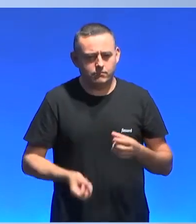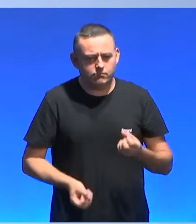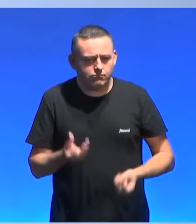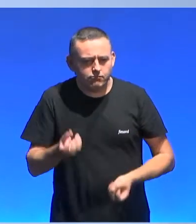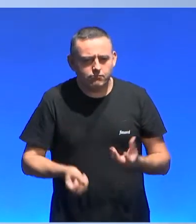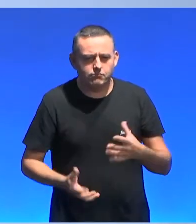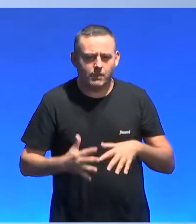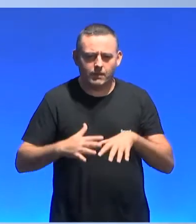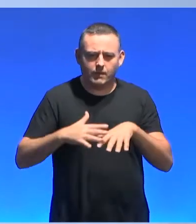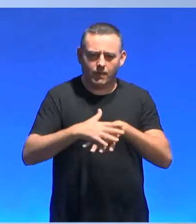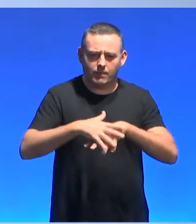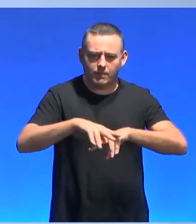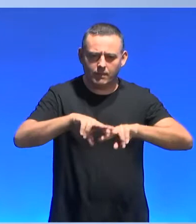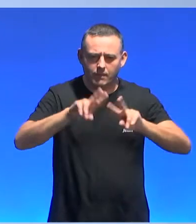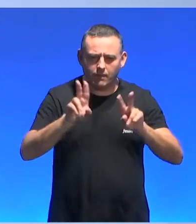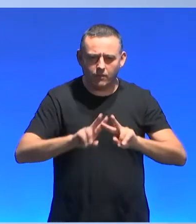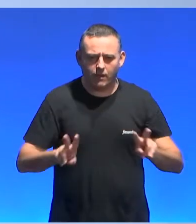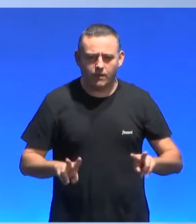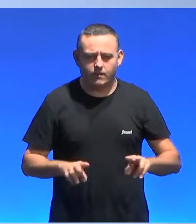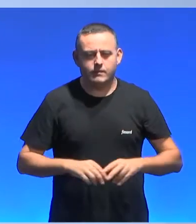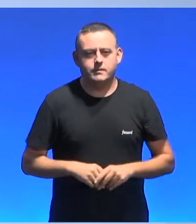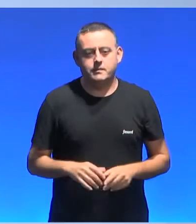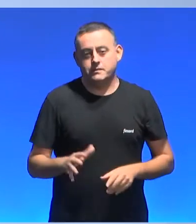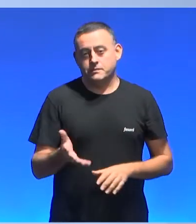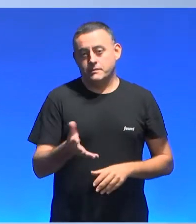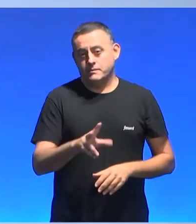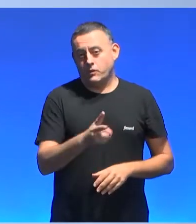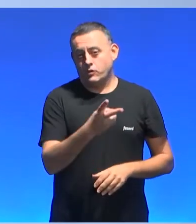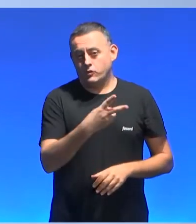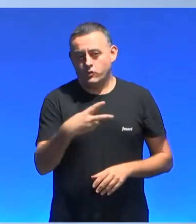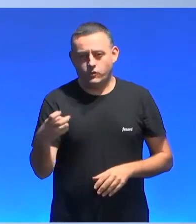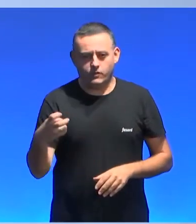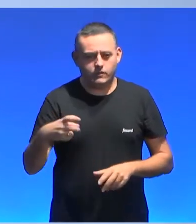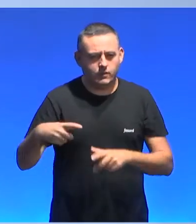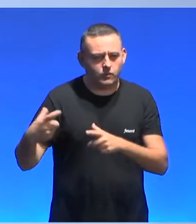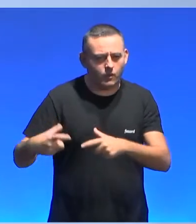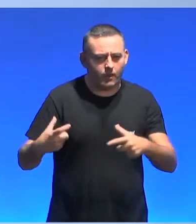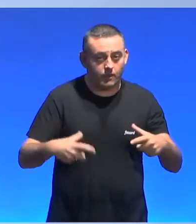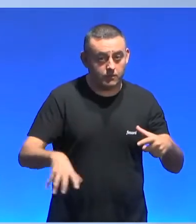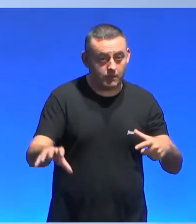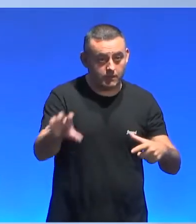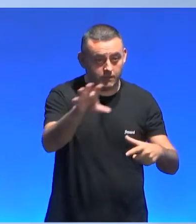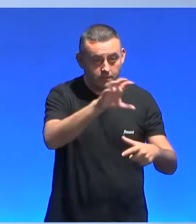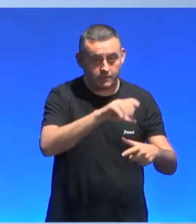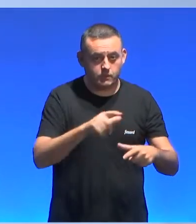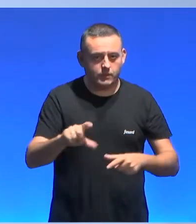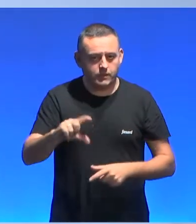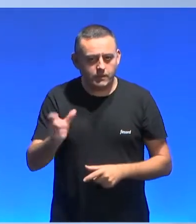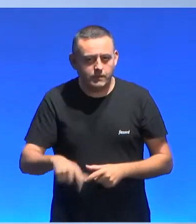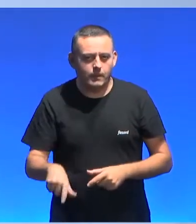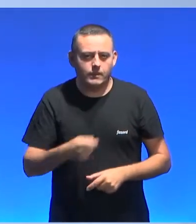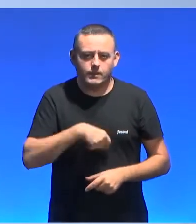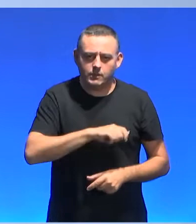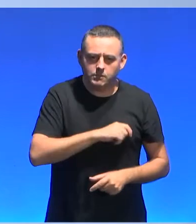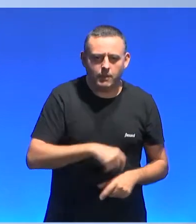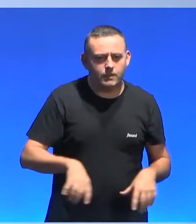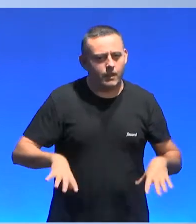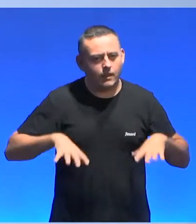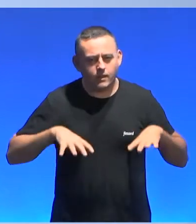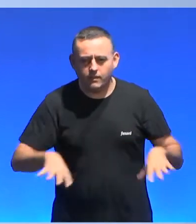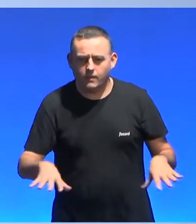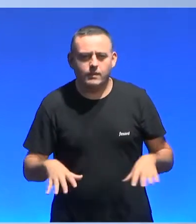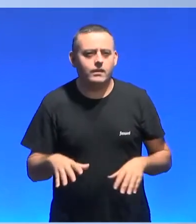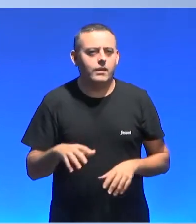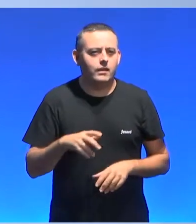una red internacional formada por unas 200 ciudades en diferentes países como Italia, España, Argentina, Uruguay,